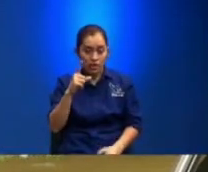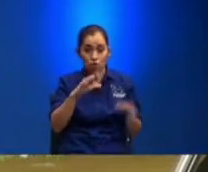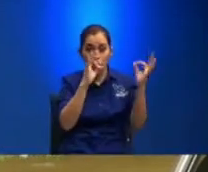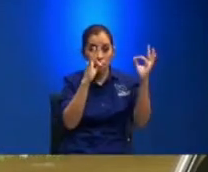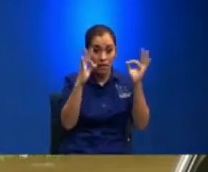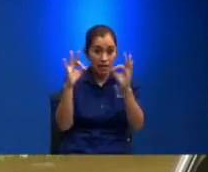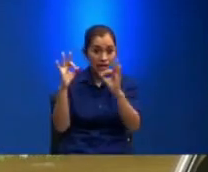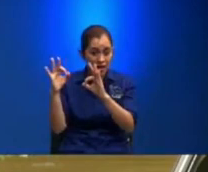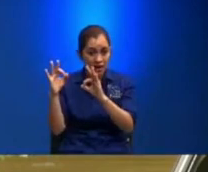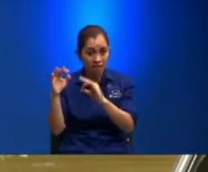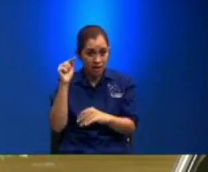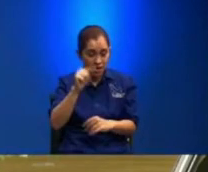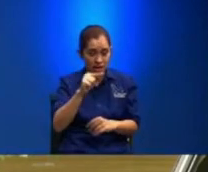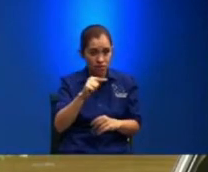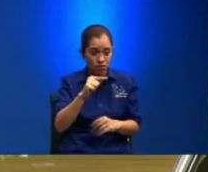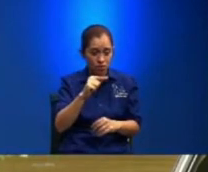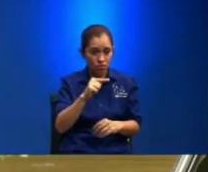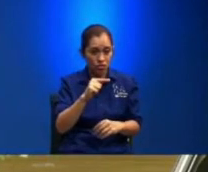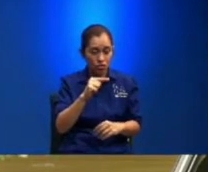hades